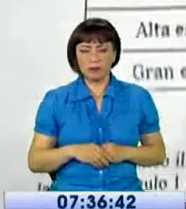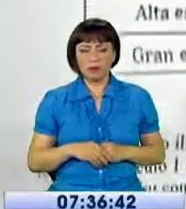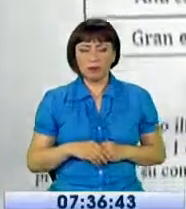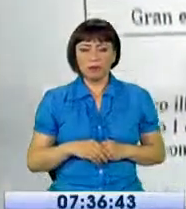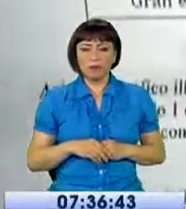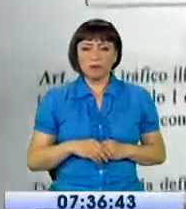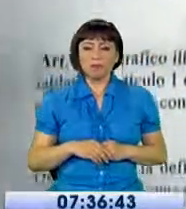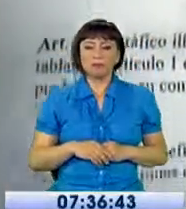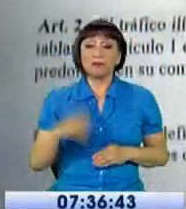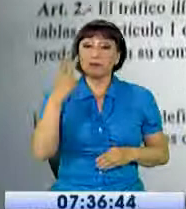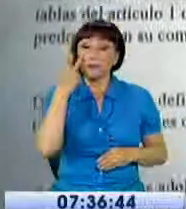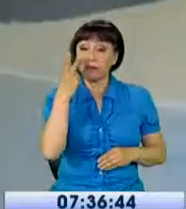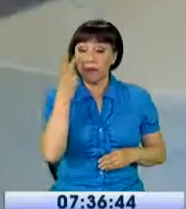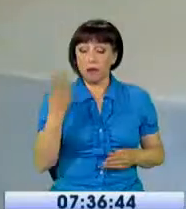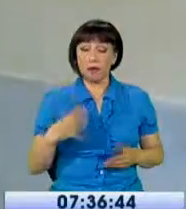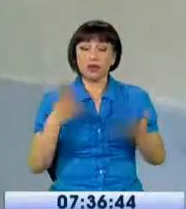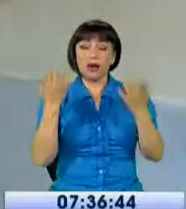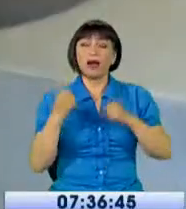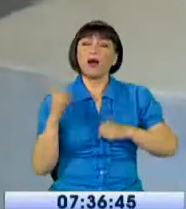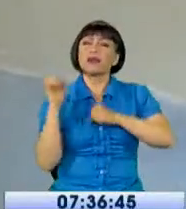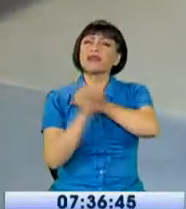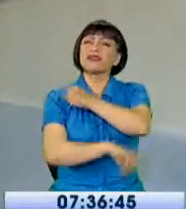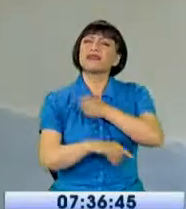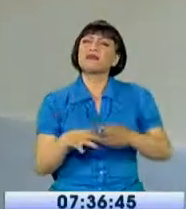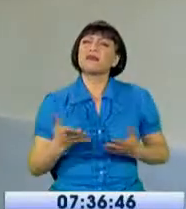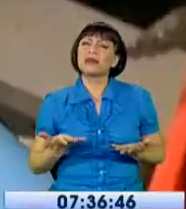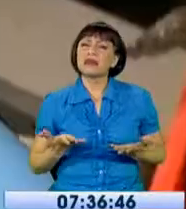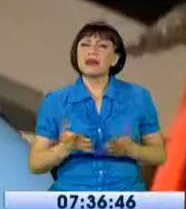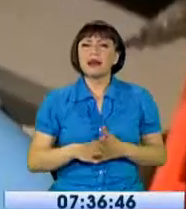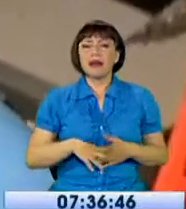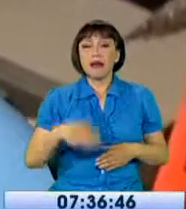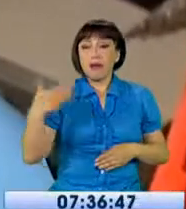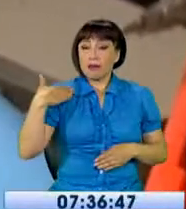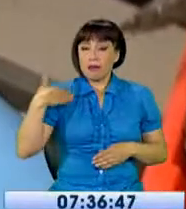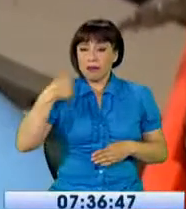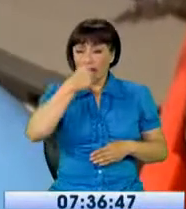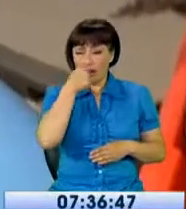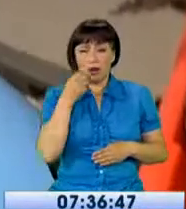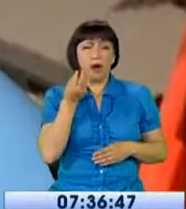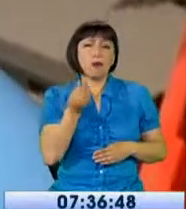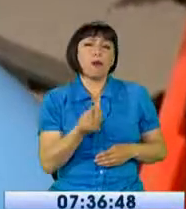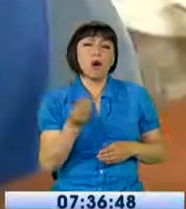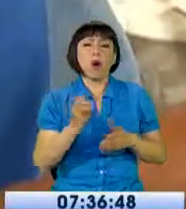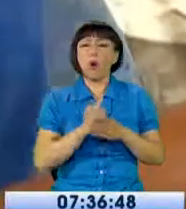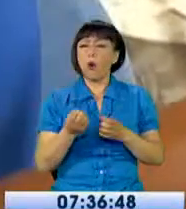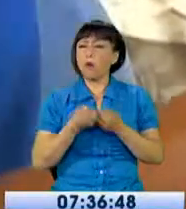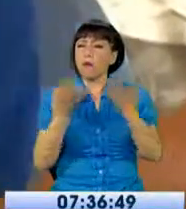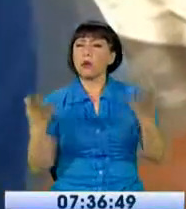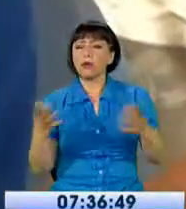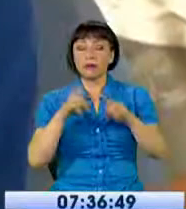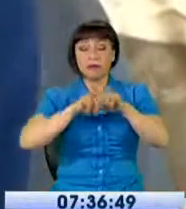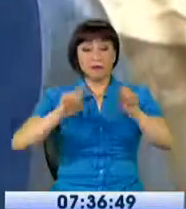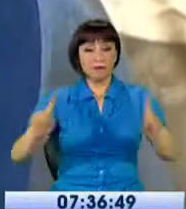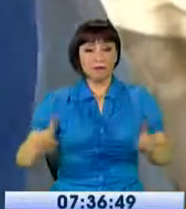que por un lado sanciona proporcionalmente la tenencia y por otro permite una cantidad de consumos